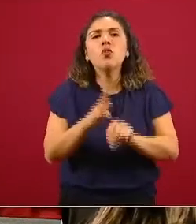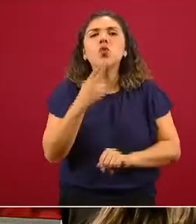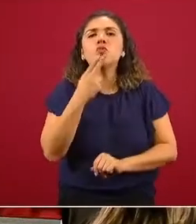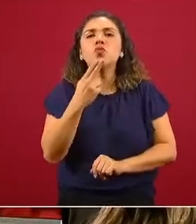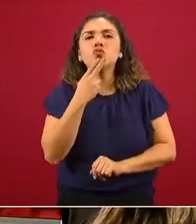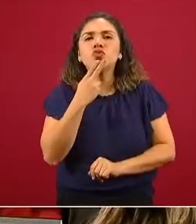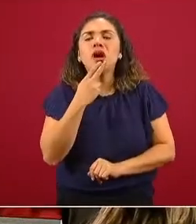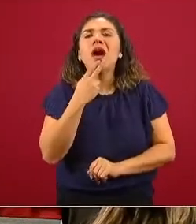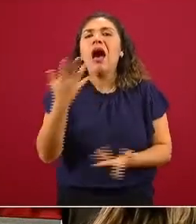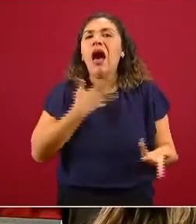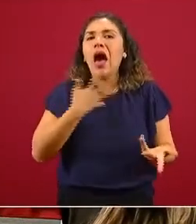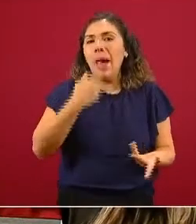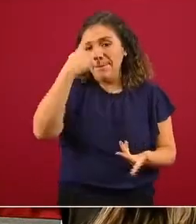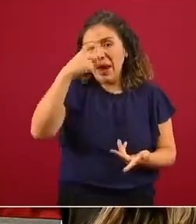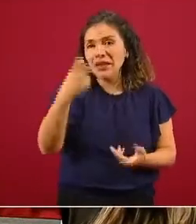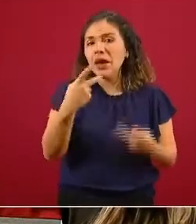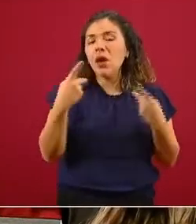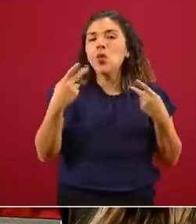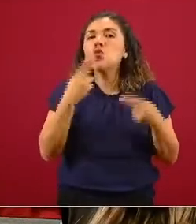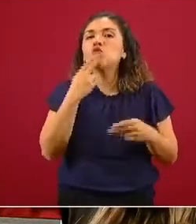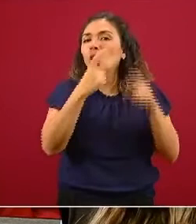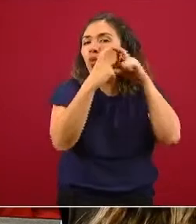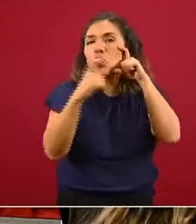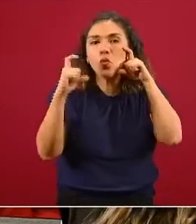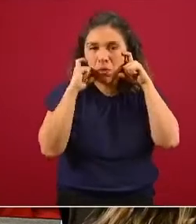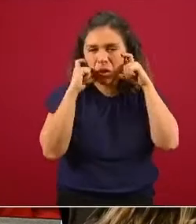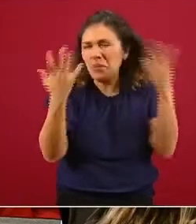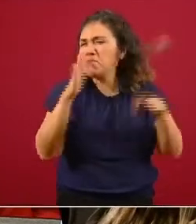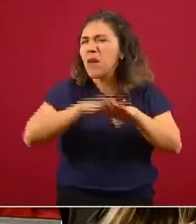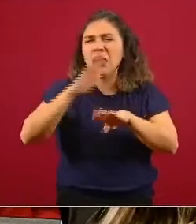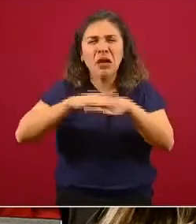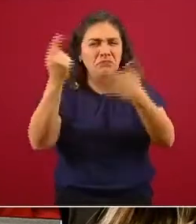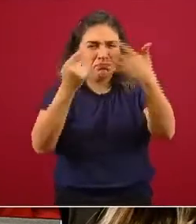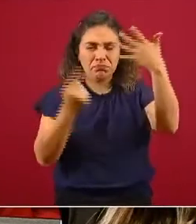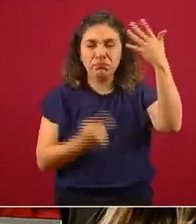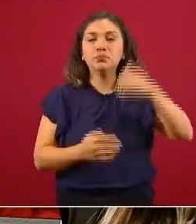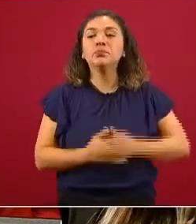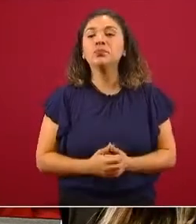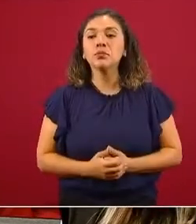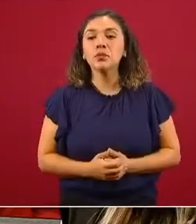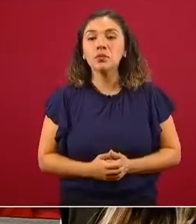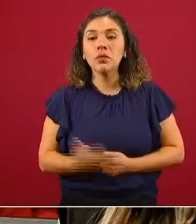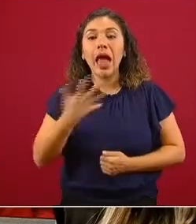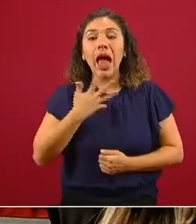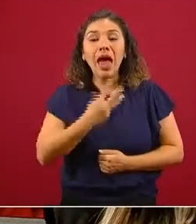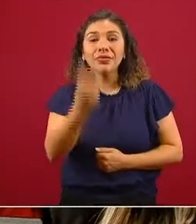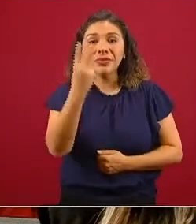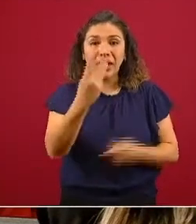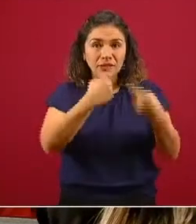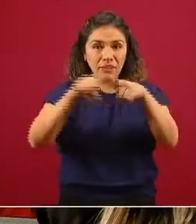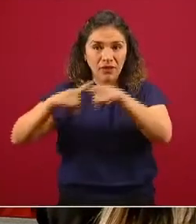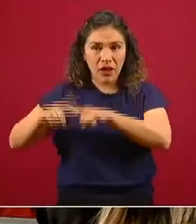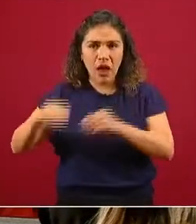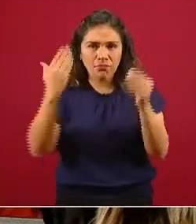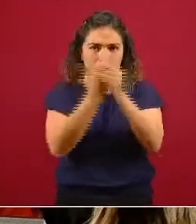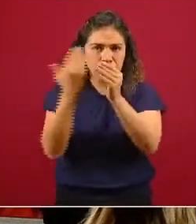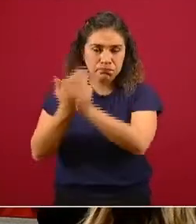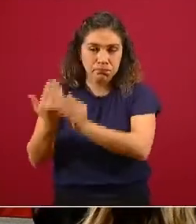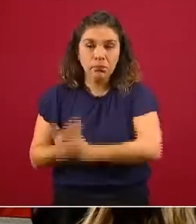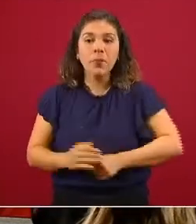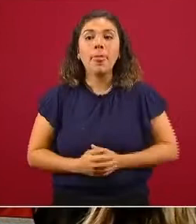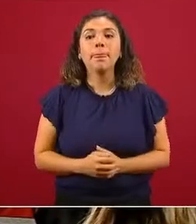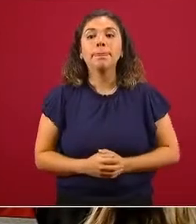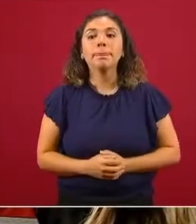utilidad y las limitaciones de los cubrebocas, entre otros muchos. La siguiente, tienen 3 secciones o 3